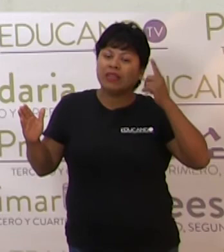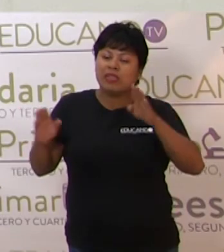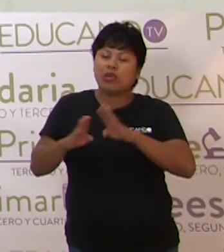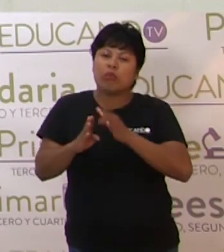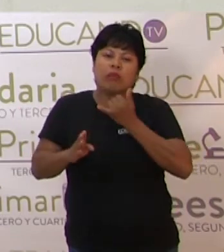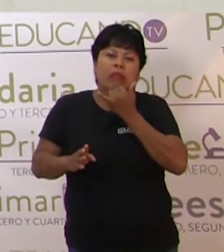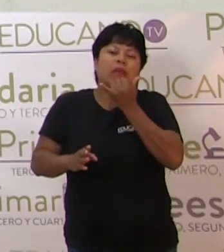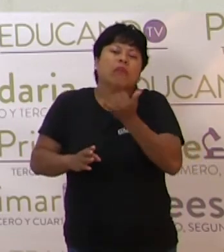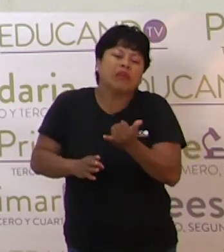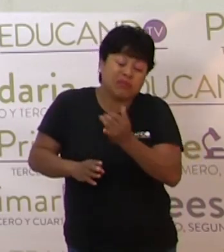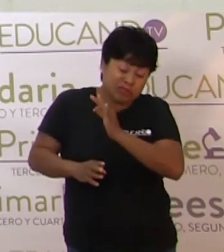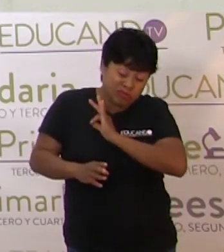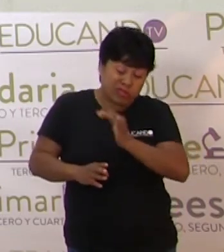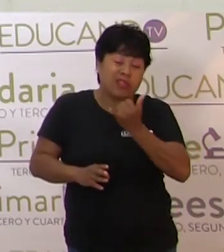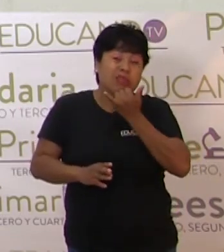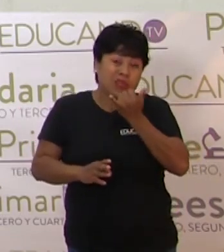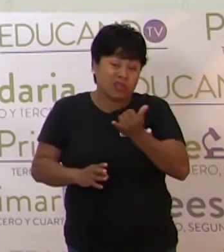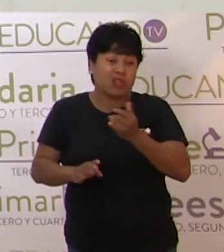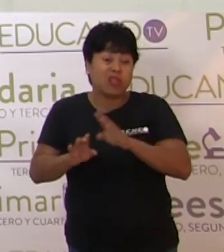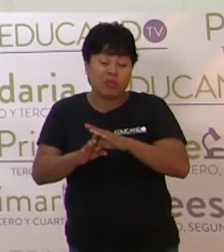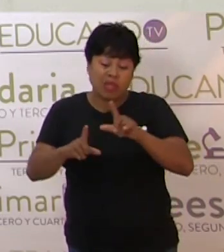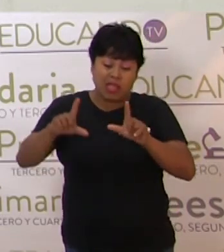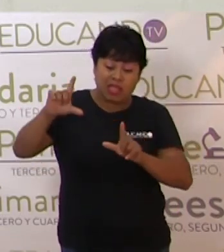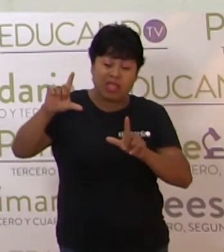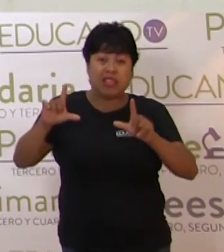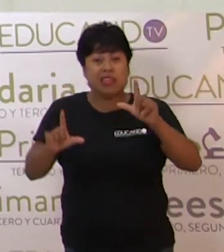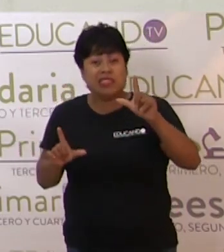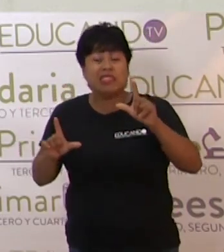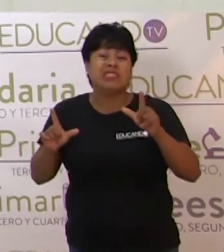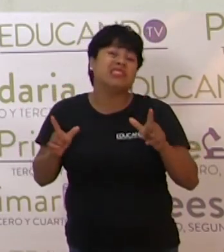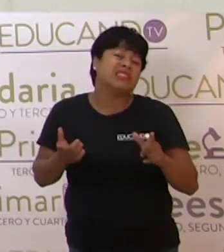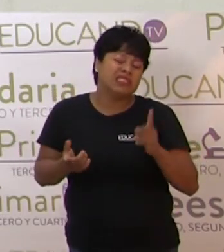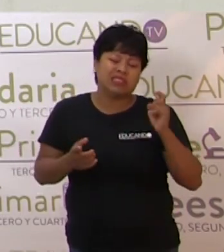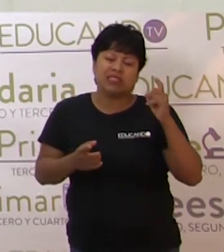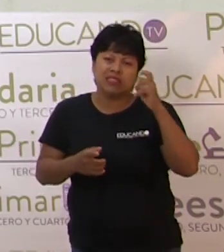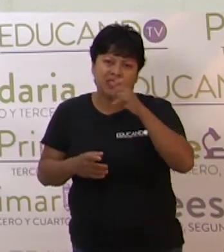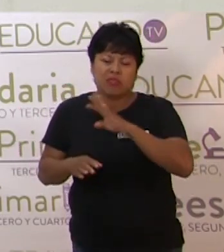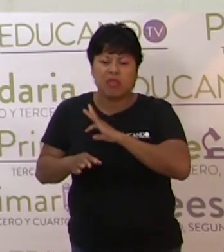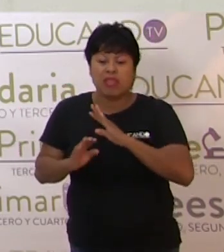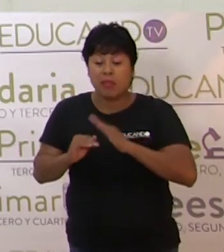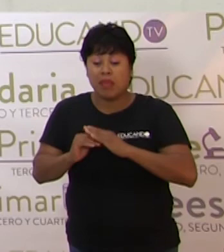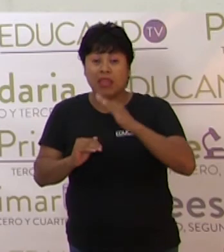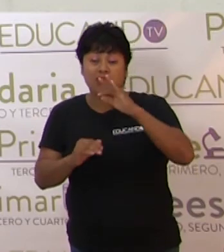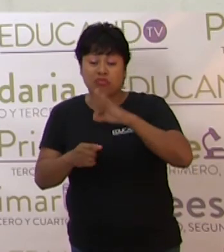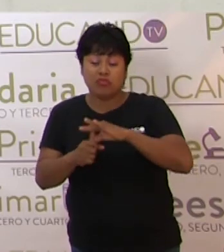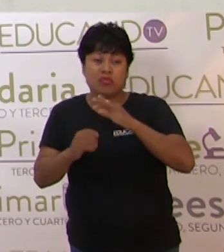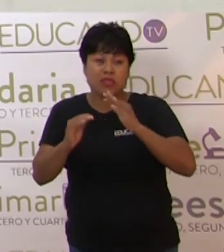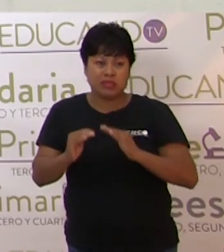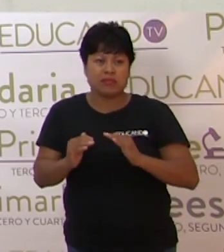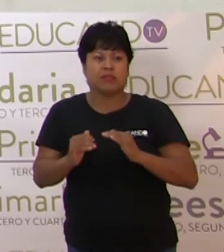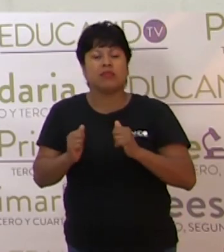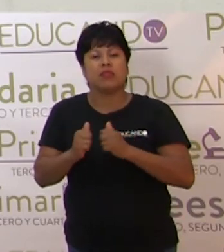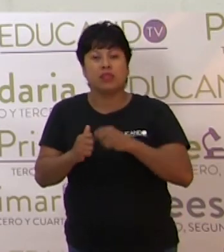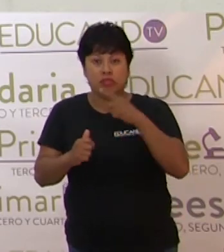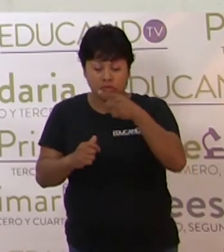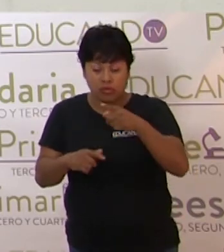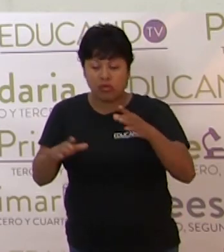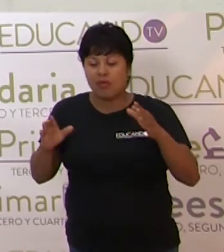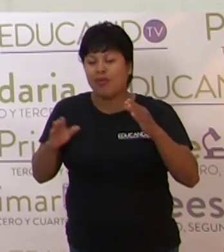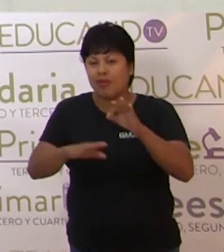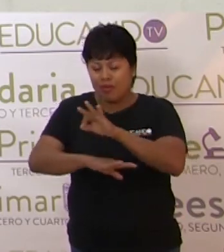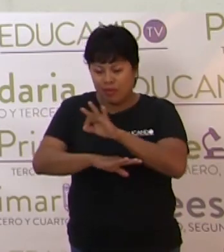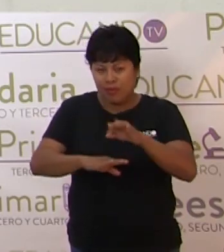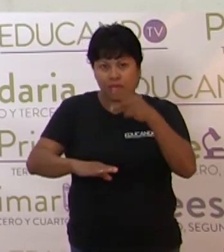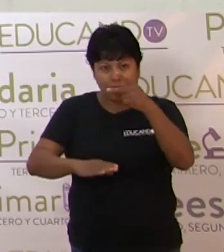en los grados si se puede ir uno puede restarse alguno puede sumarse algunos demás entonces con su juego geométrico pequeño